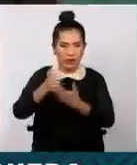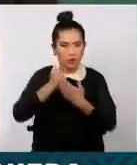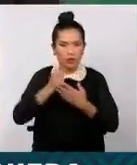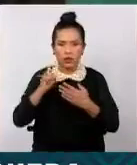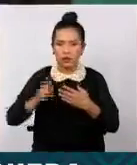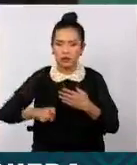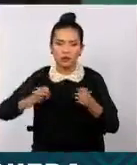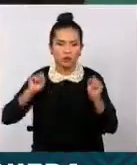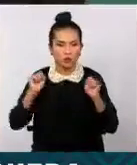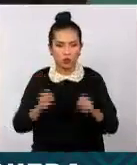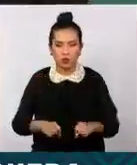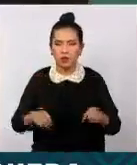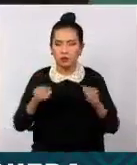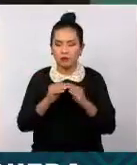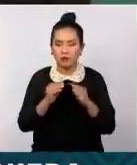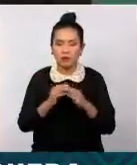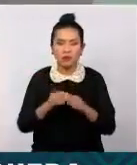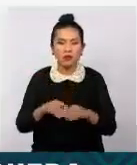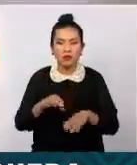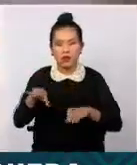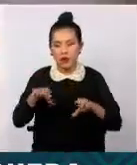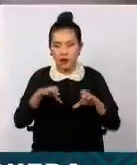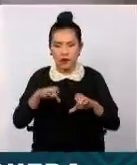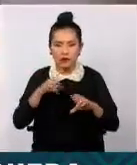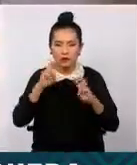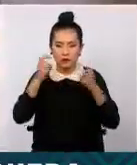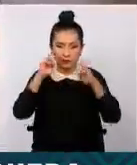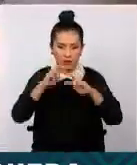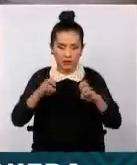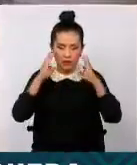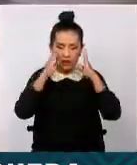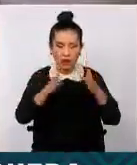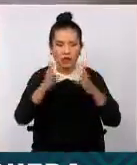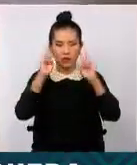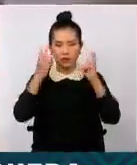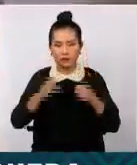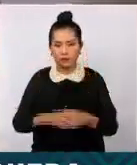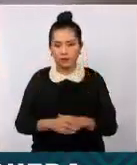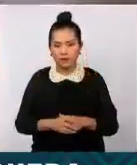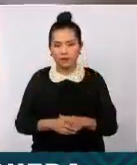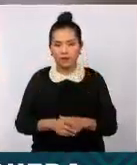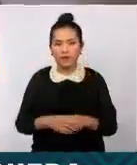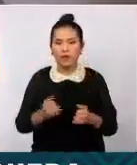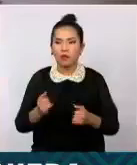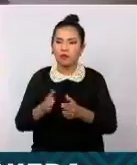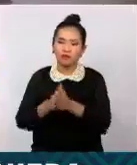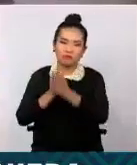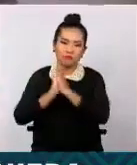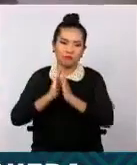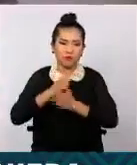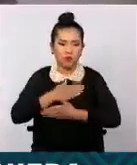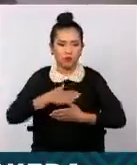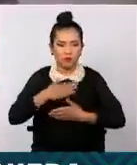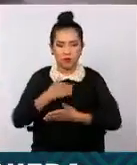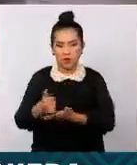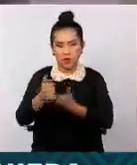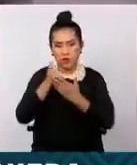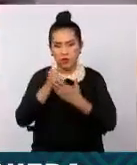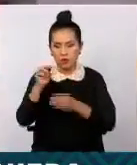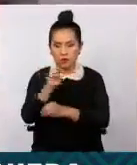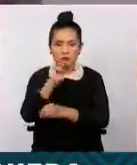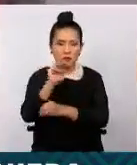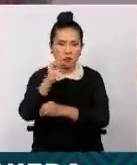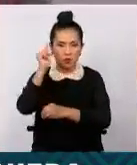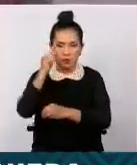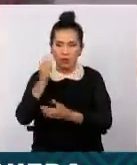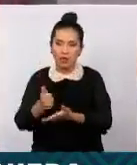dar la prioridad necesaria a este caso. Nuevamente le pido al ministro de Gobierno que me colaboren,